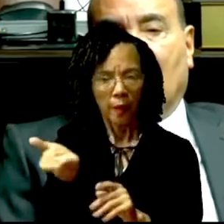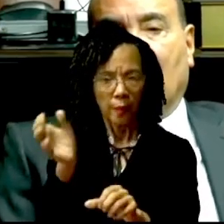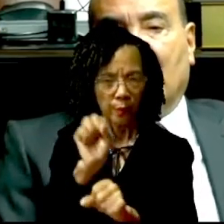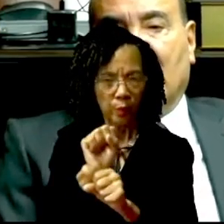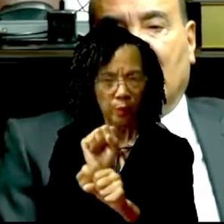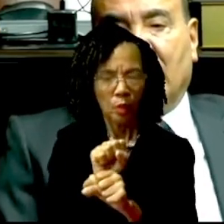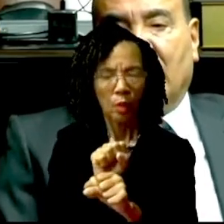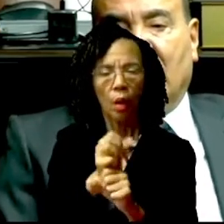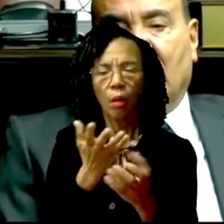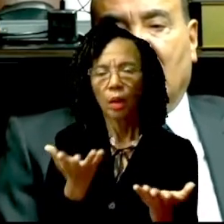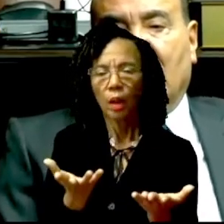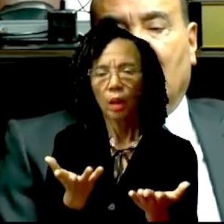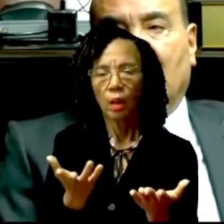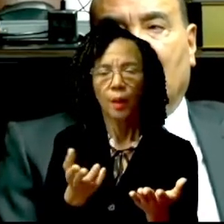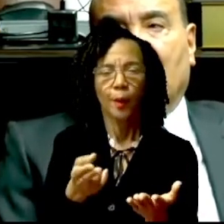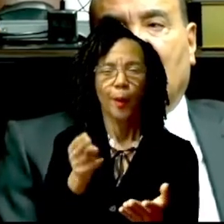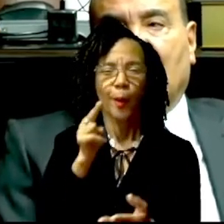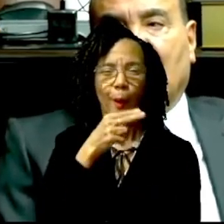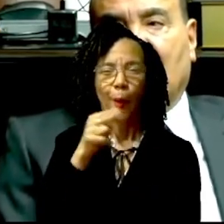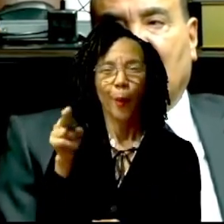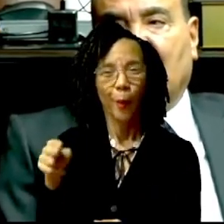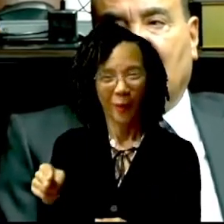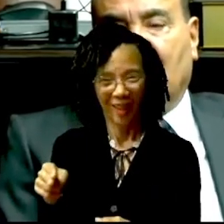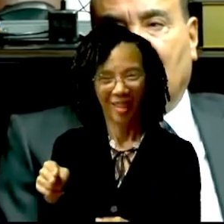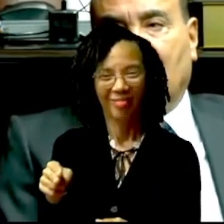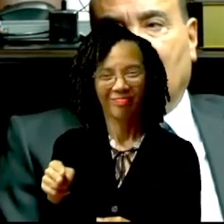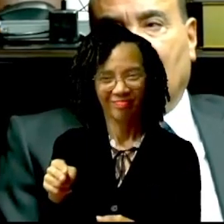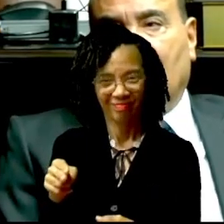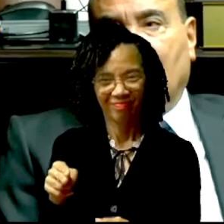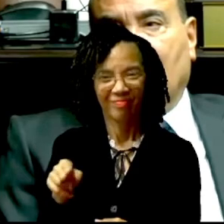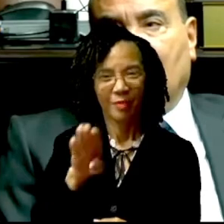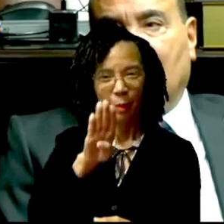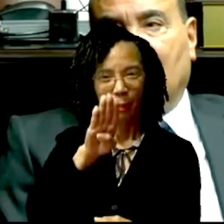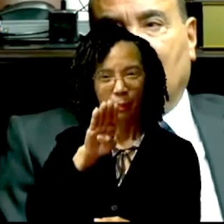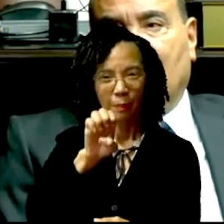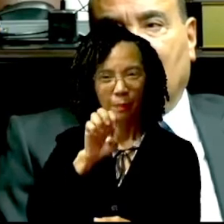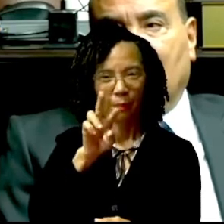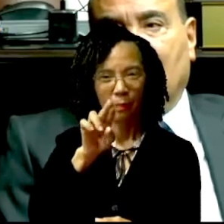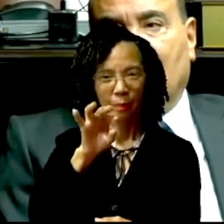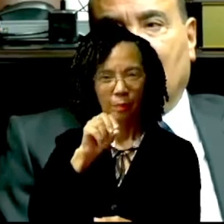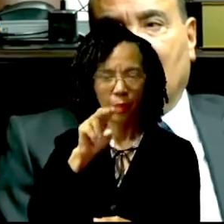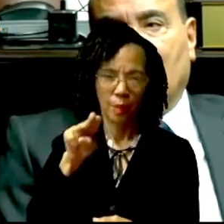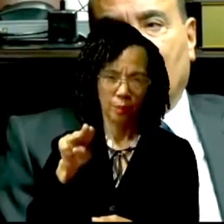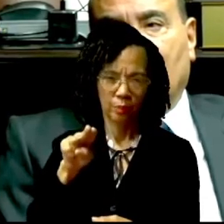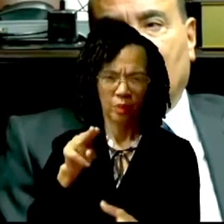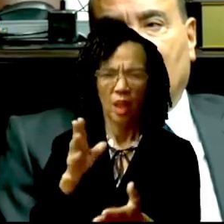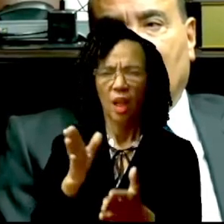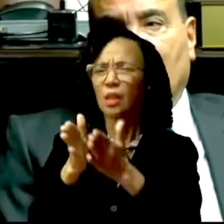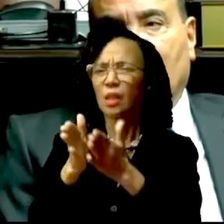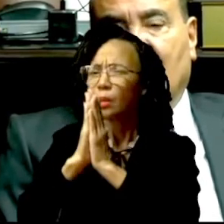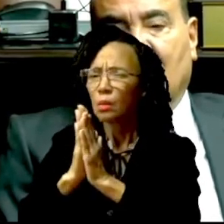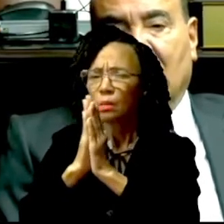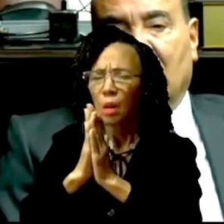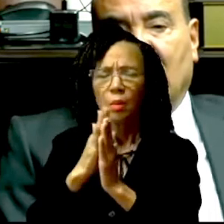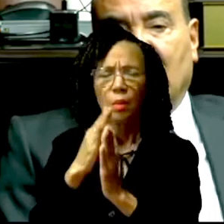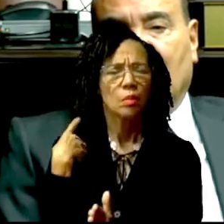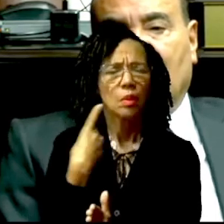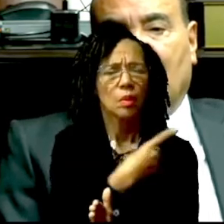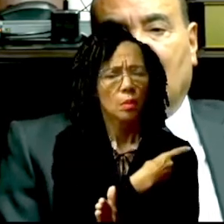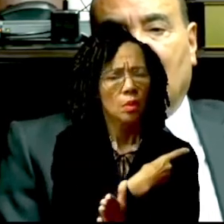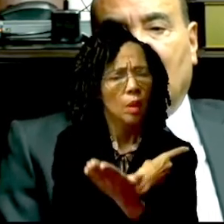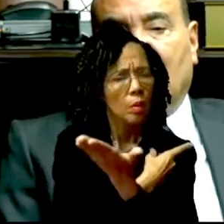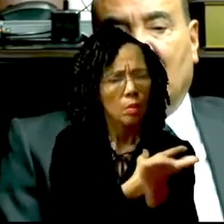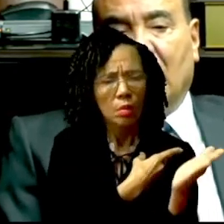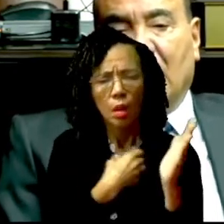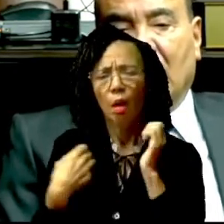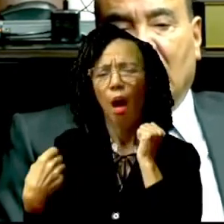Cana. Solicitamos de manera cordial a todos los miembros de esta Cámara de Diputados que apoyen esta resolución